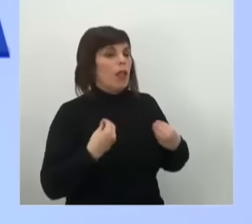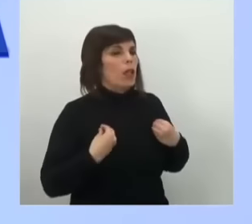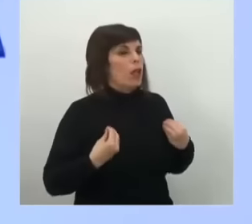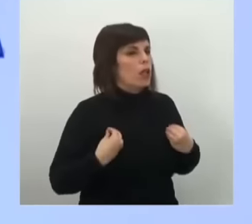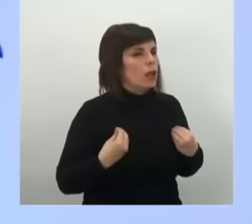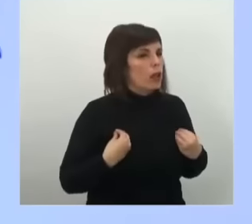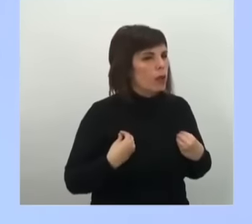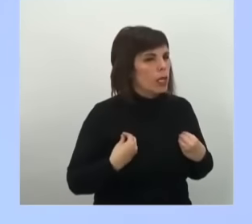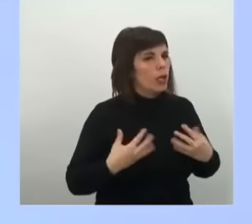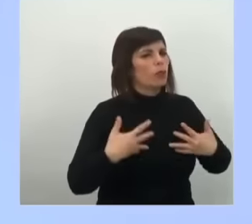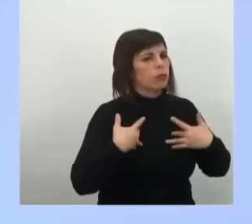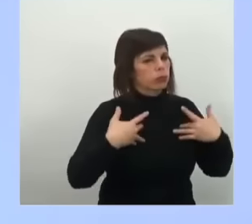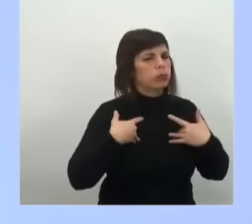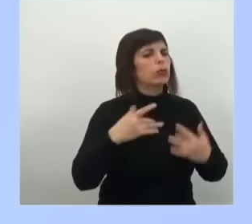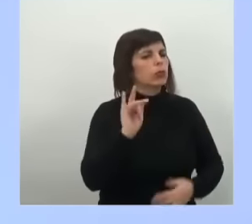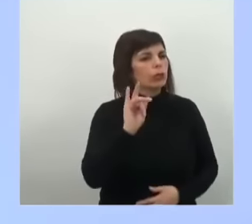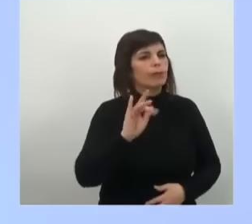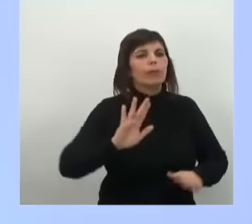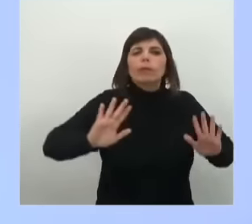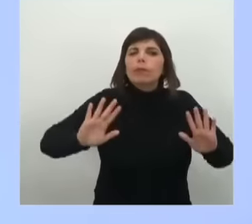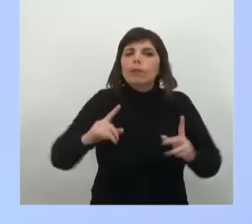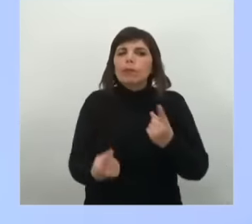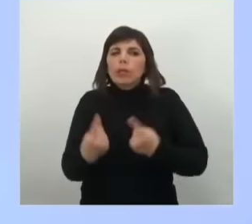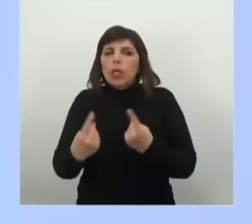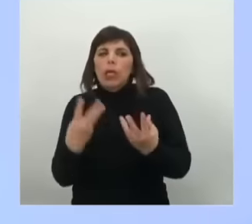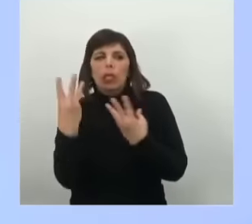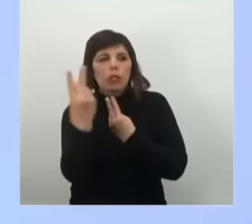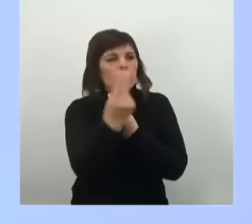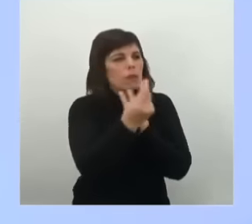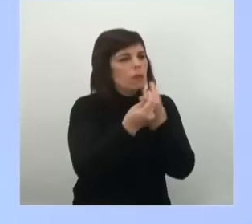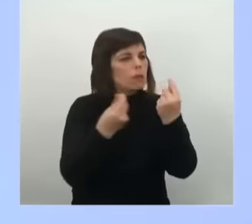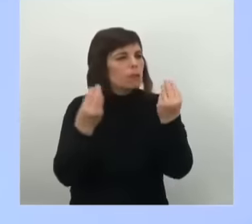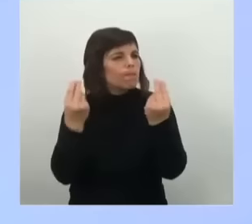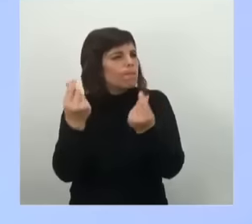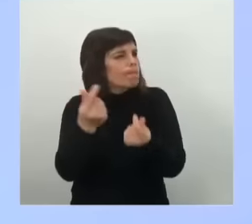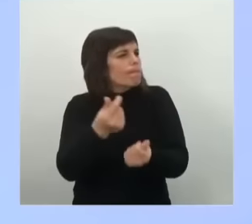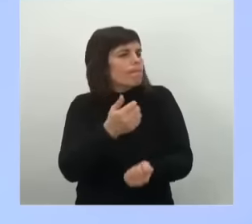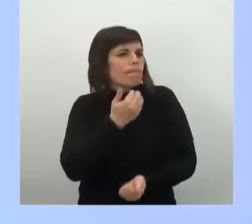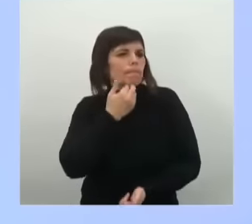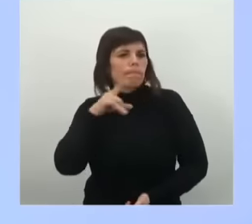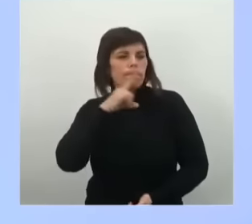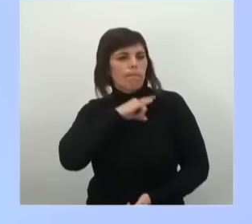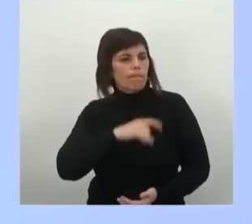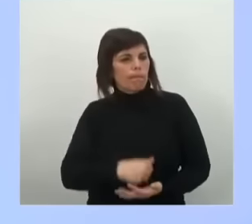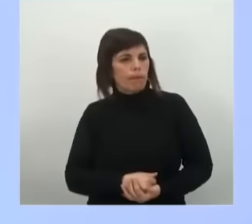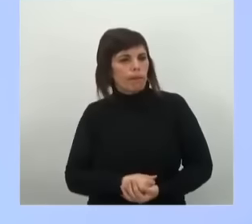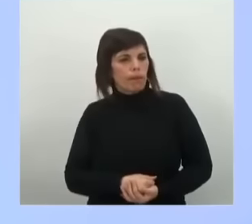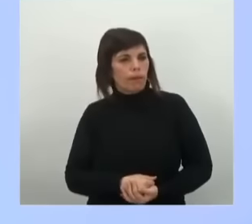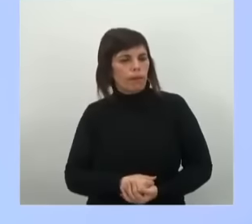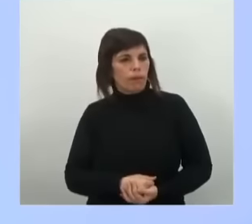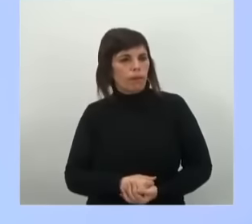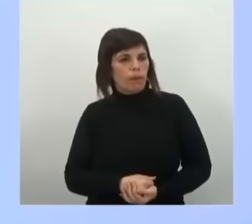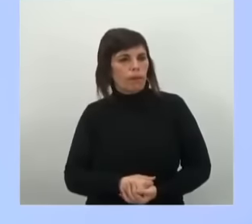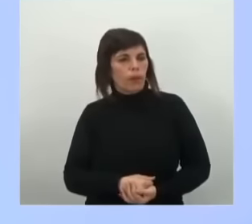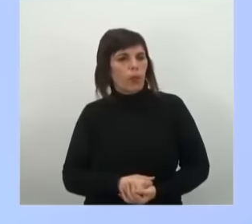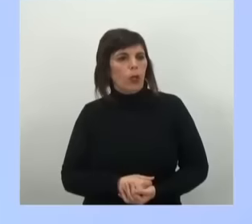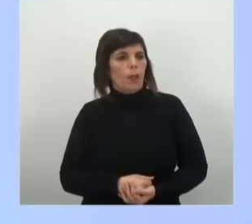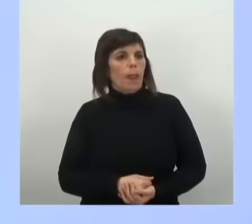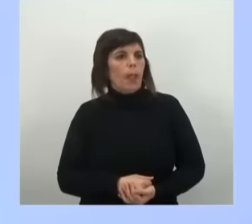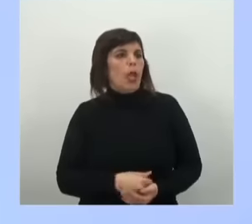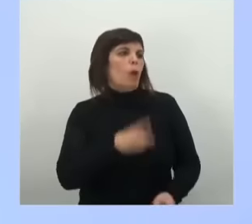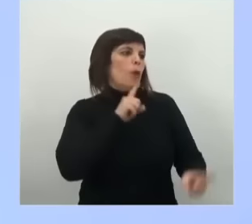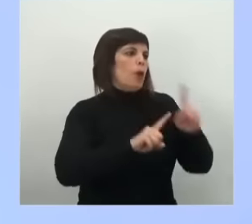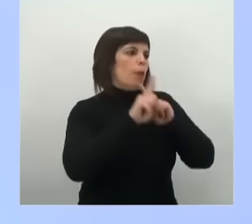de vez en cuando percibimos que algo está mal Tú y yo tú y yo podemos soportar